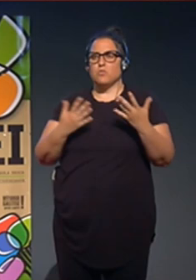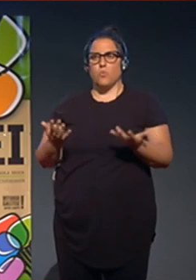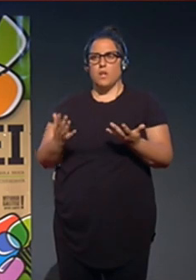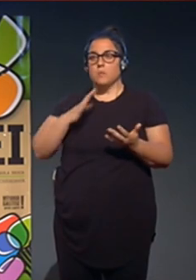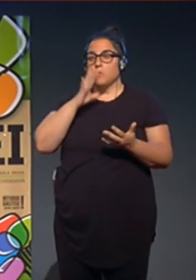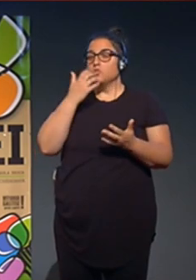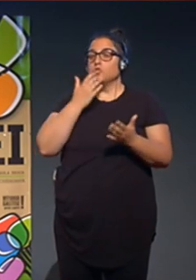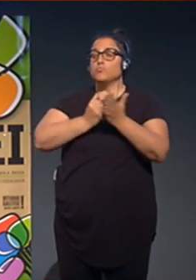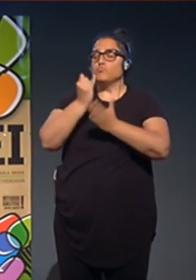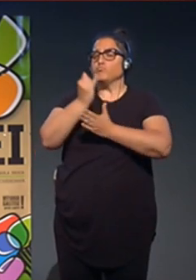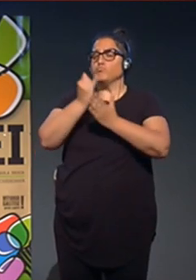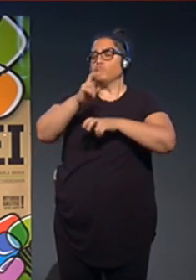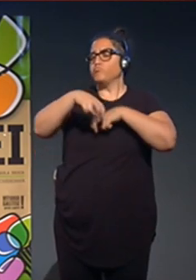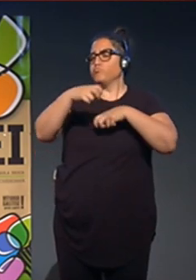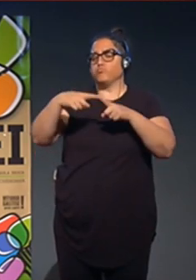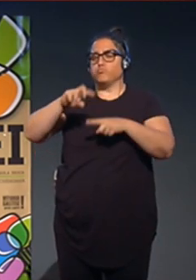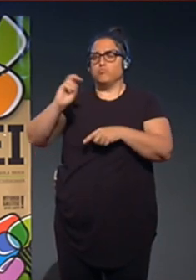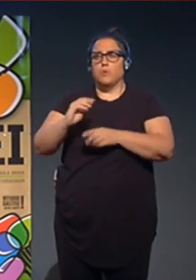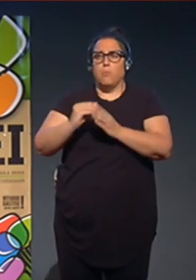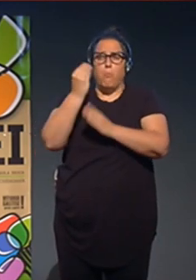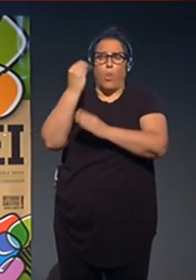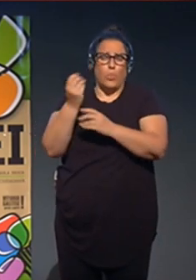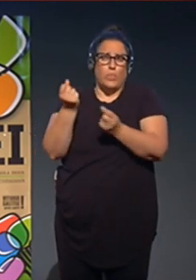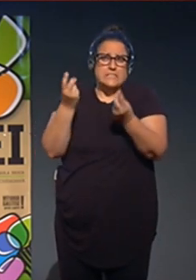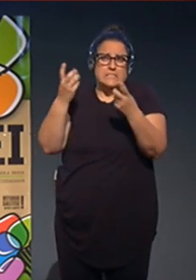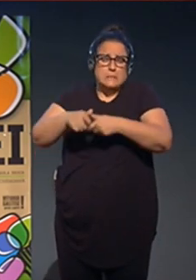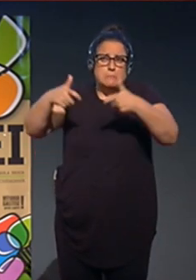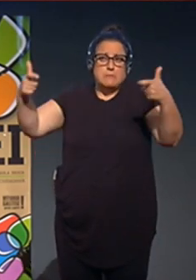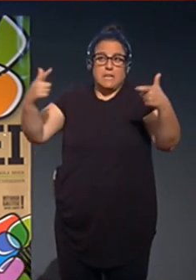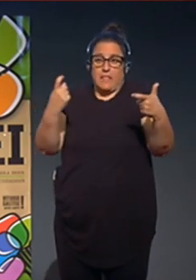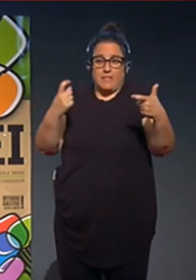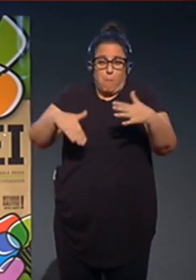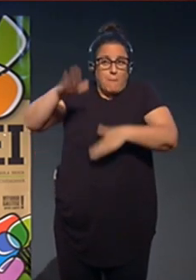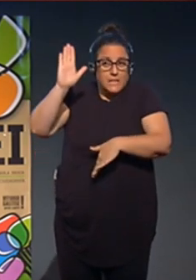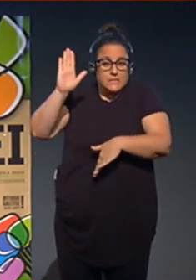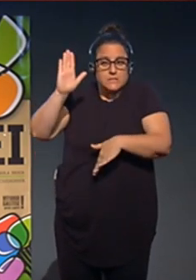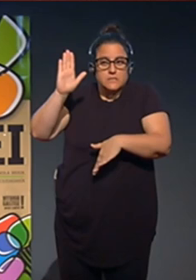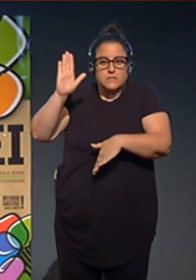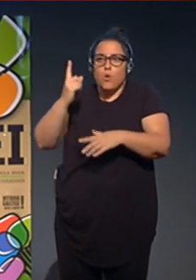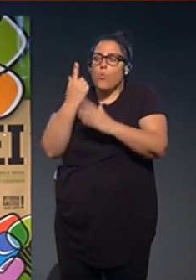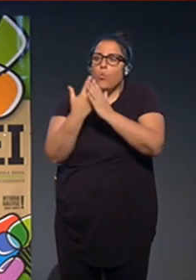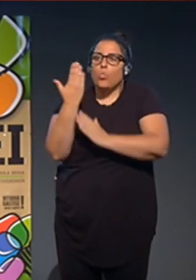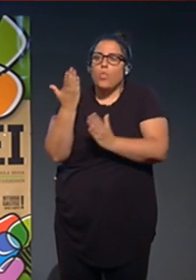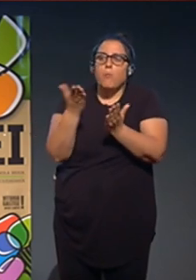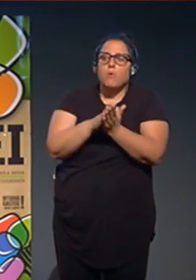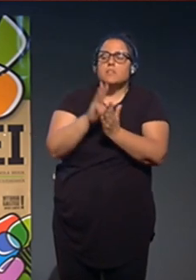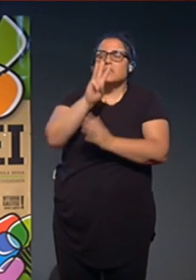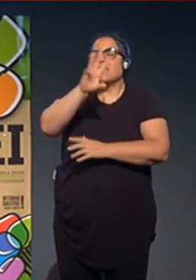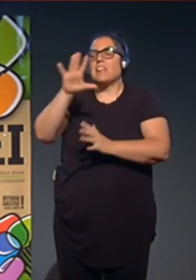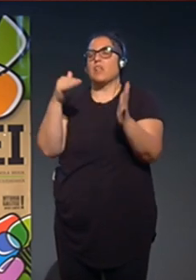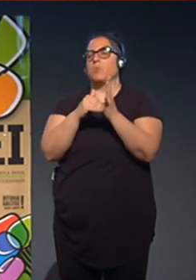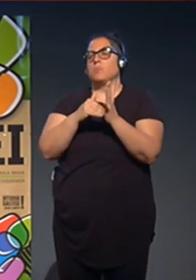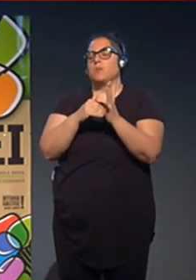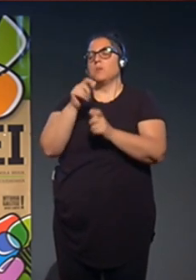más de lo necesario mueran al día como consecuencia del hambre y la malnutrición 35000